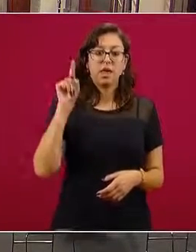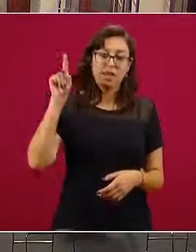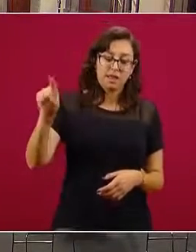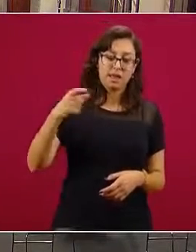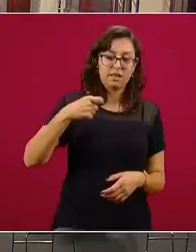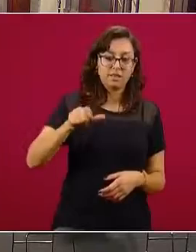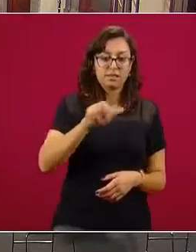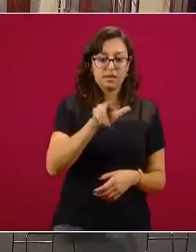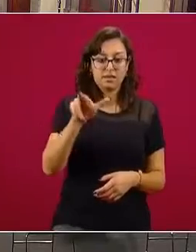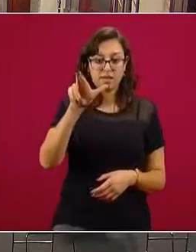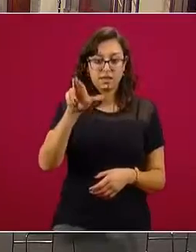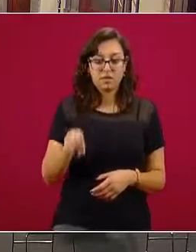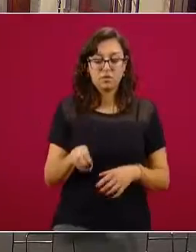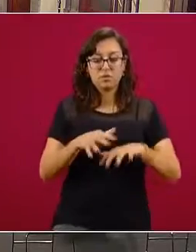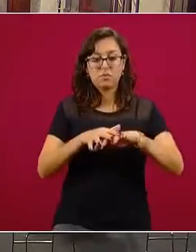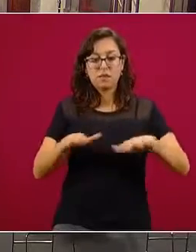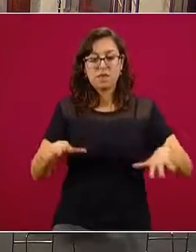Carmen.